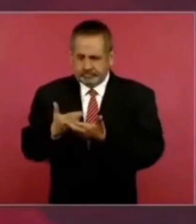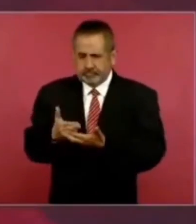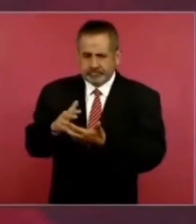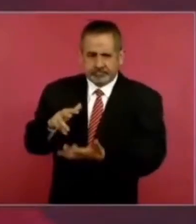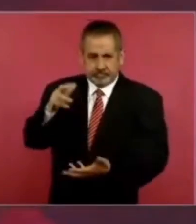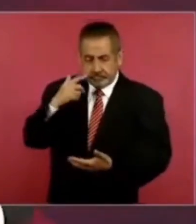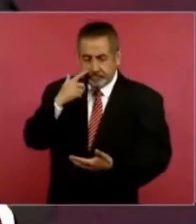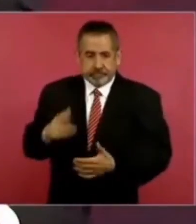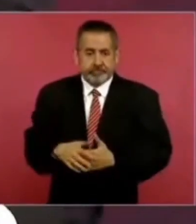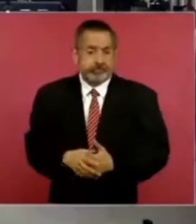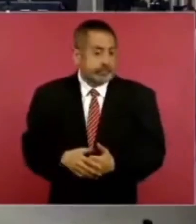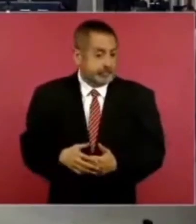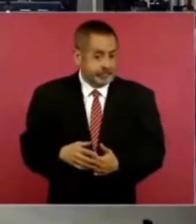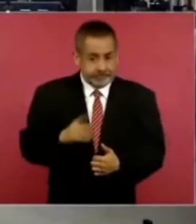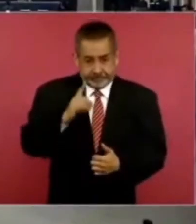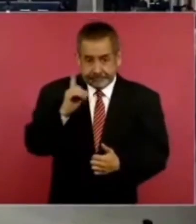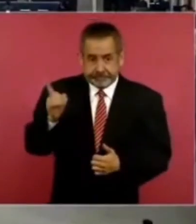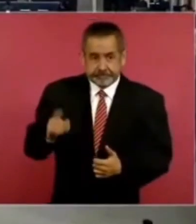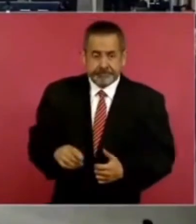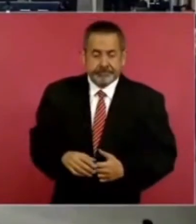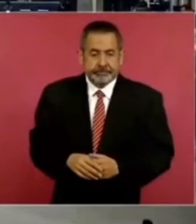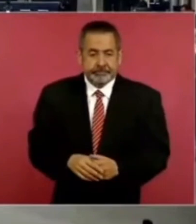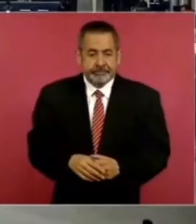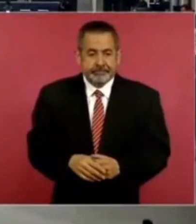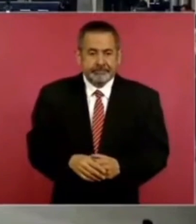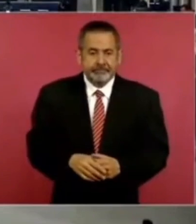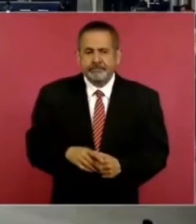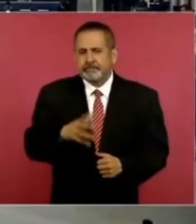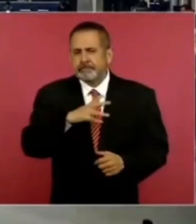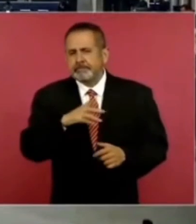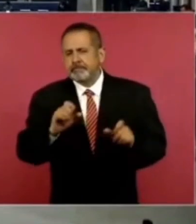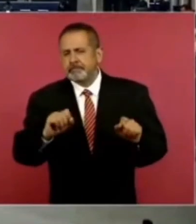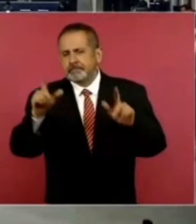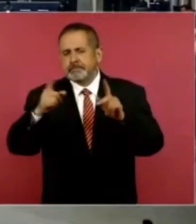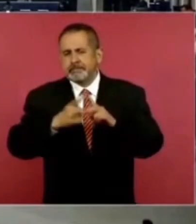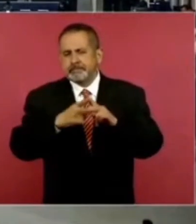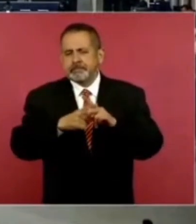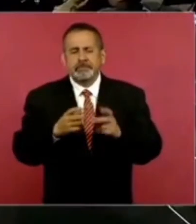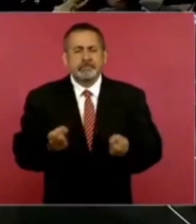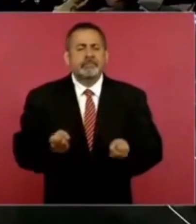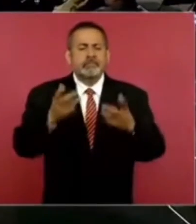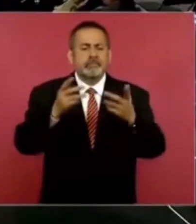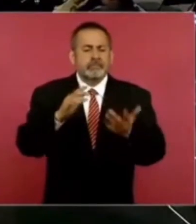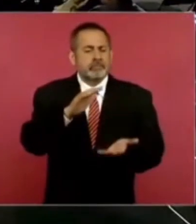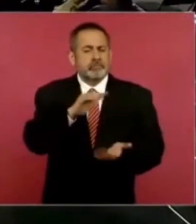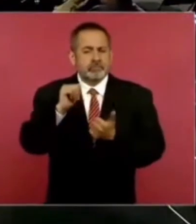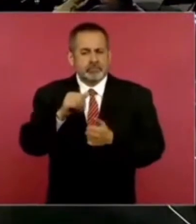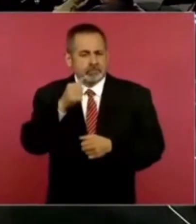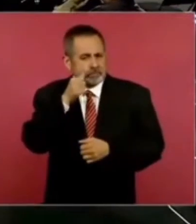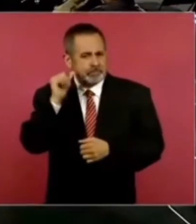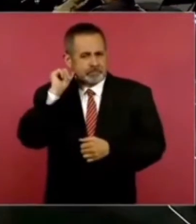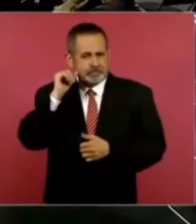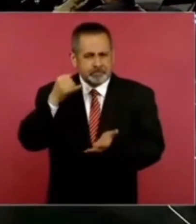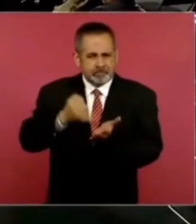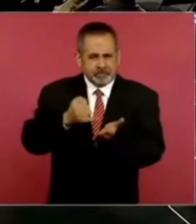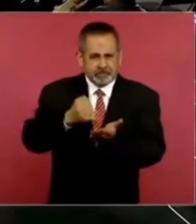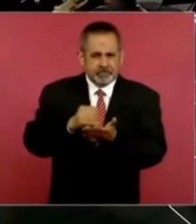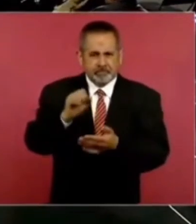Vean nada más ahora, a ver si tienes el cuadro de cuánto ingresó ayer,